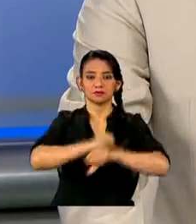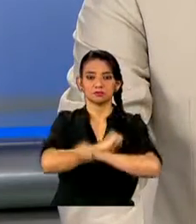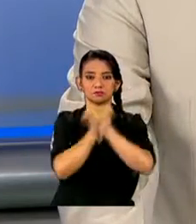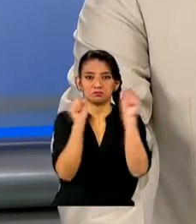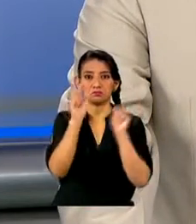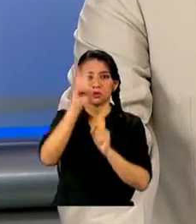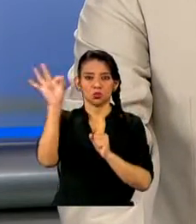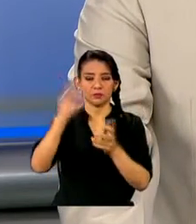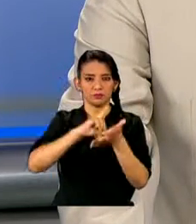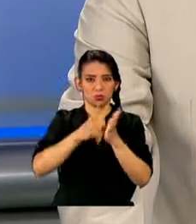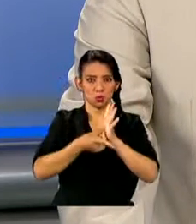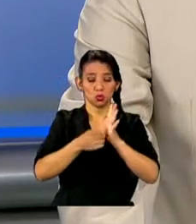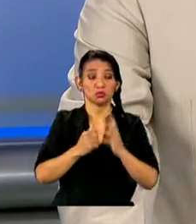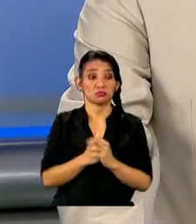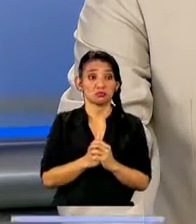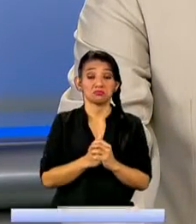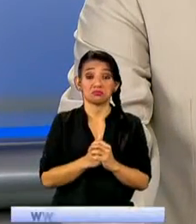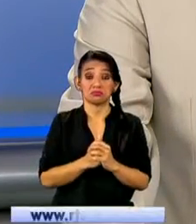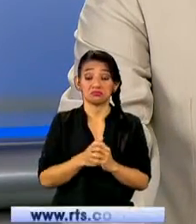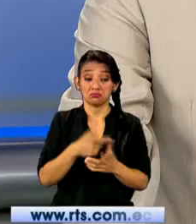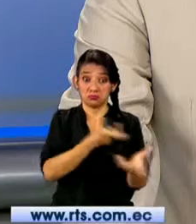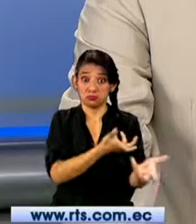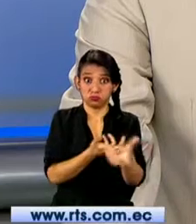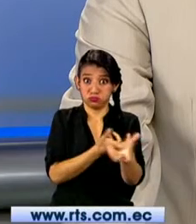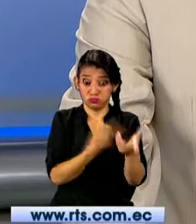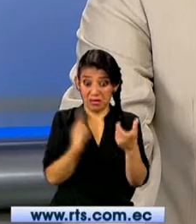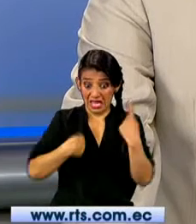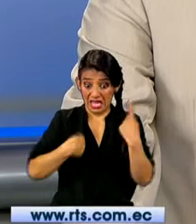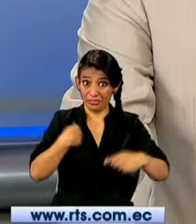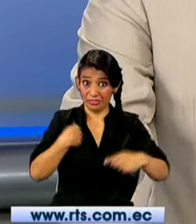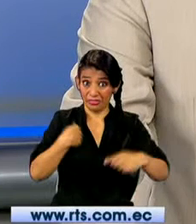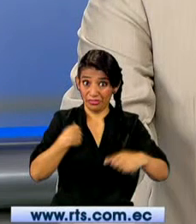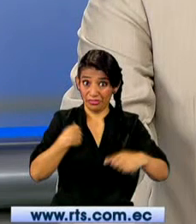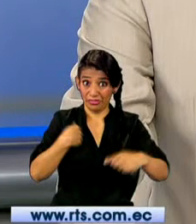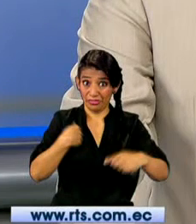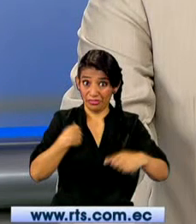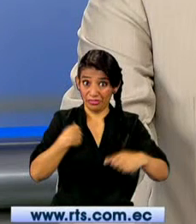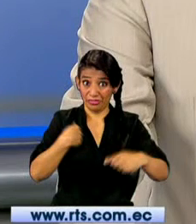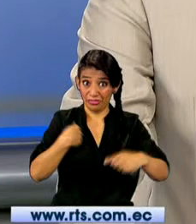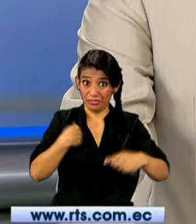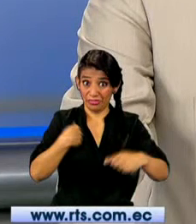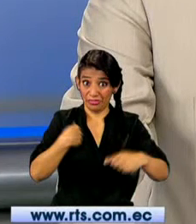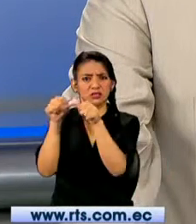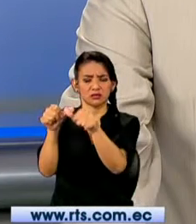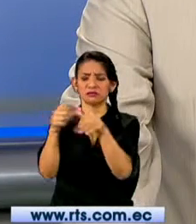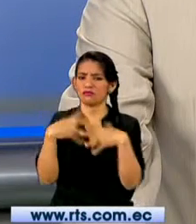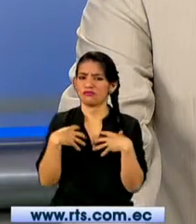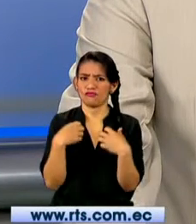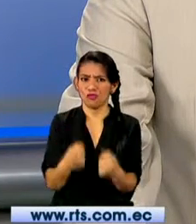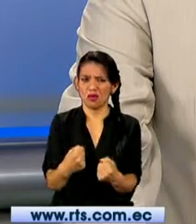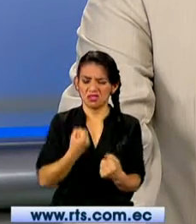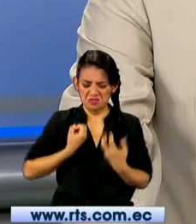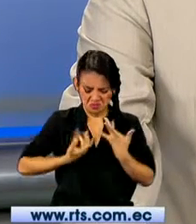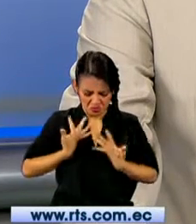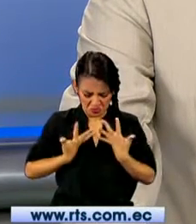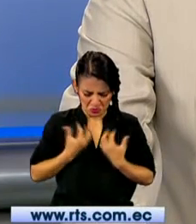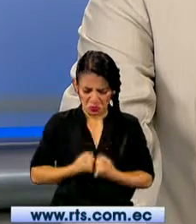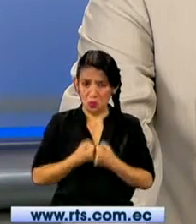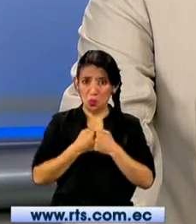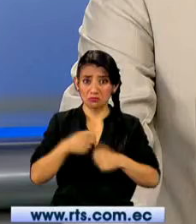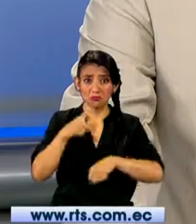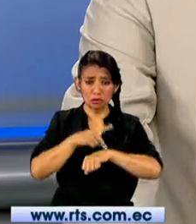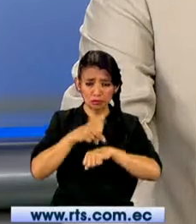7:29, los bomberos heridos en el incendio de Puembo aún se encuentran en estado crítico. Sus cuerpos presentan quemaduras graves, por lo que están bajo vigilancia